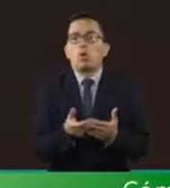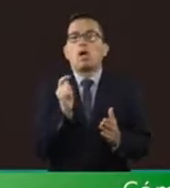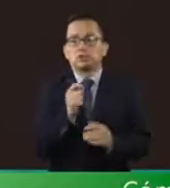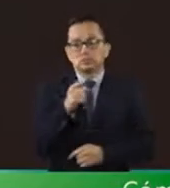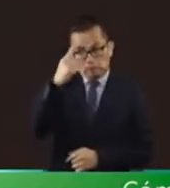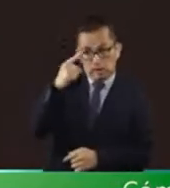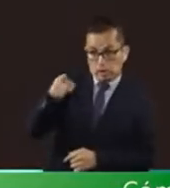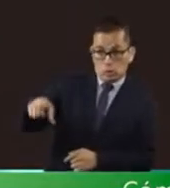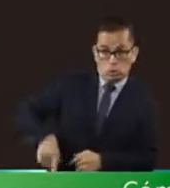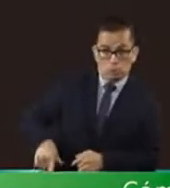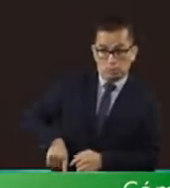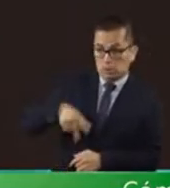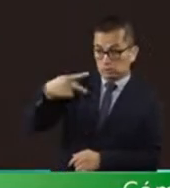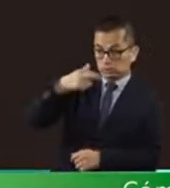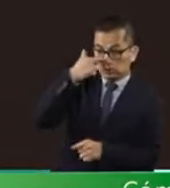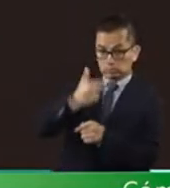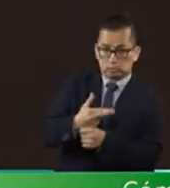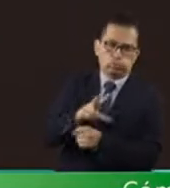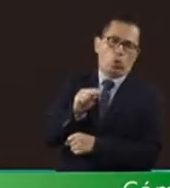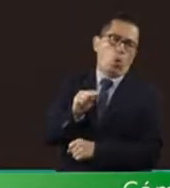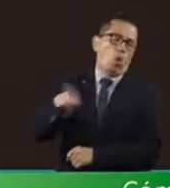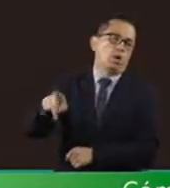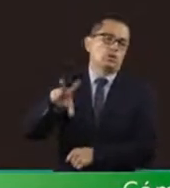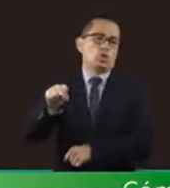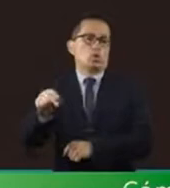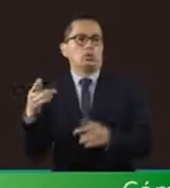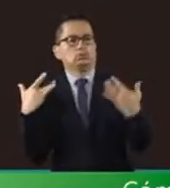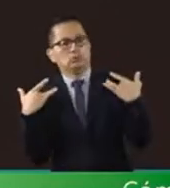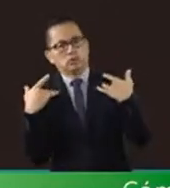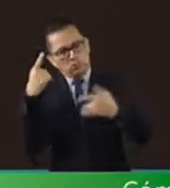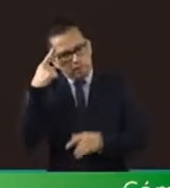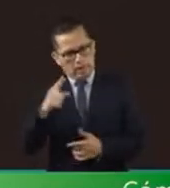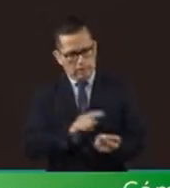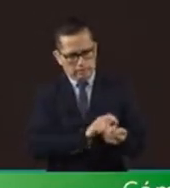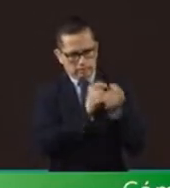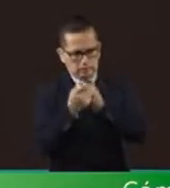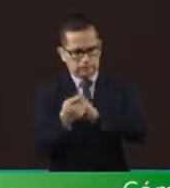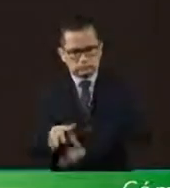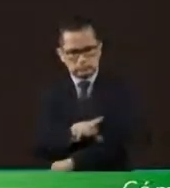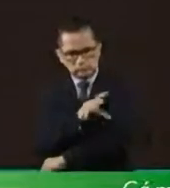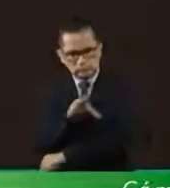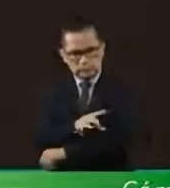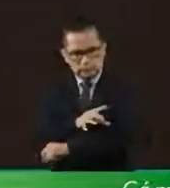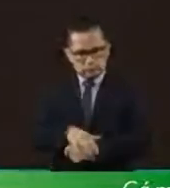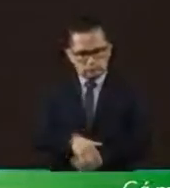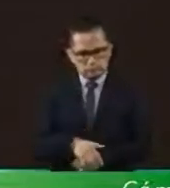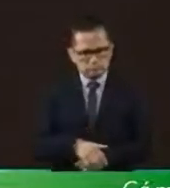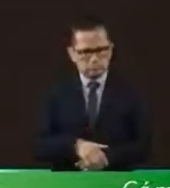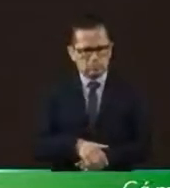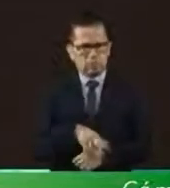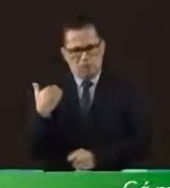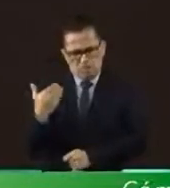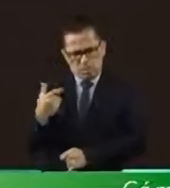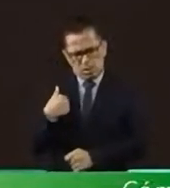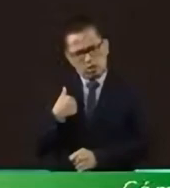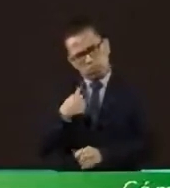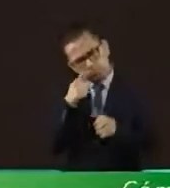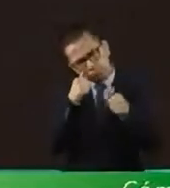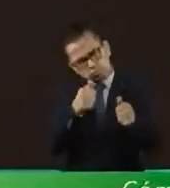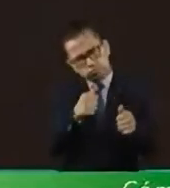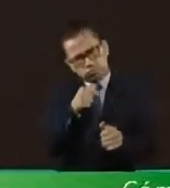al Estado sobre el medio ambiente y la transición energética les digo algo estaba escuchando con atención